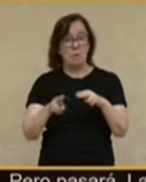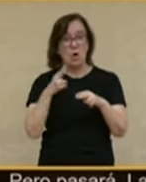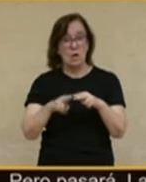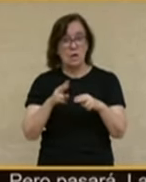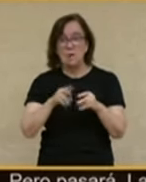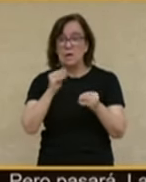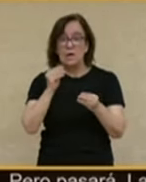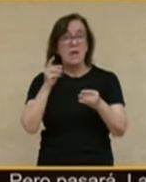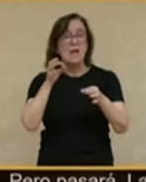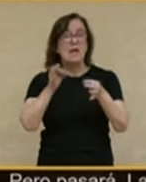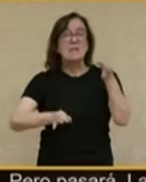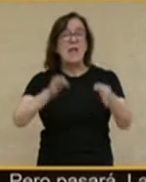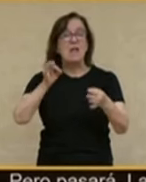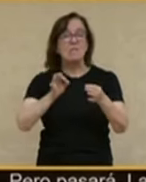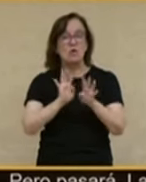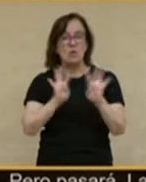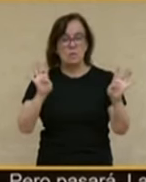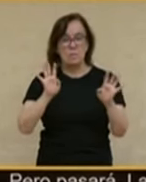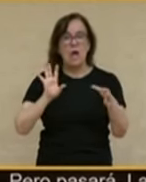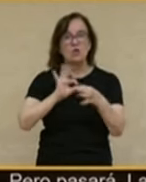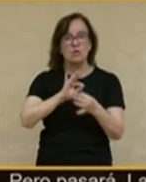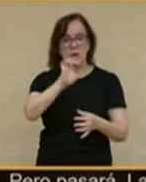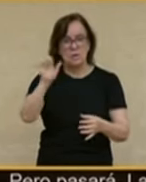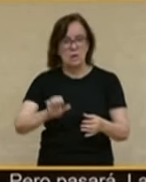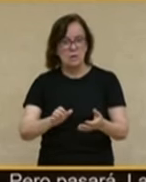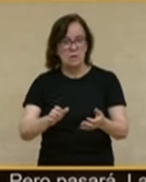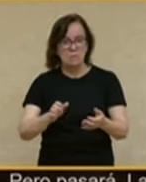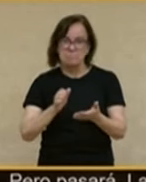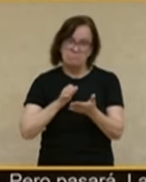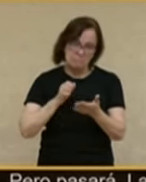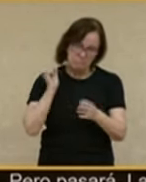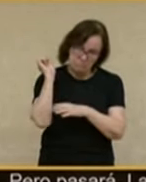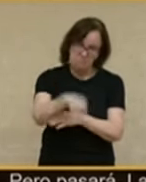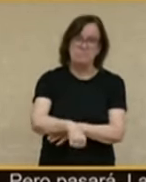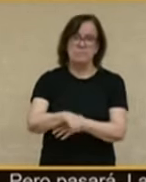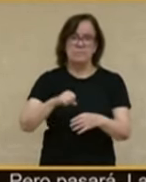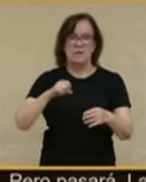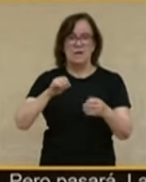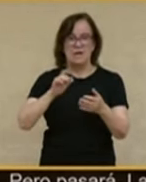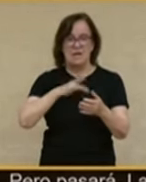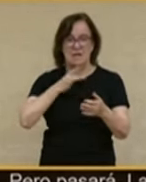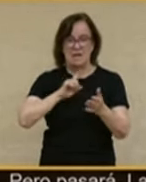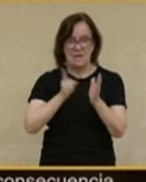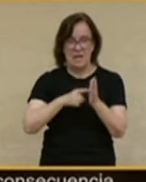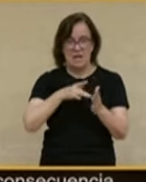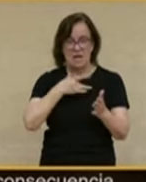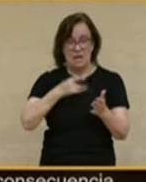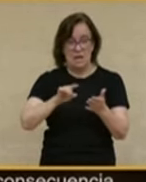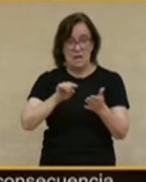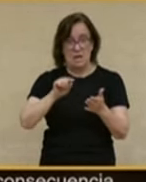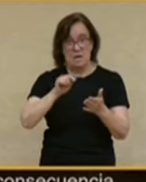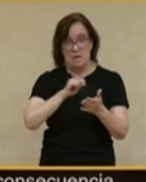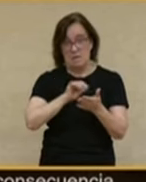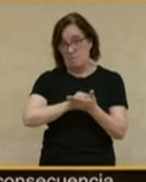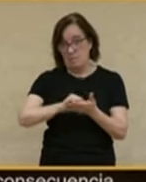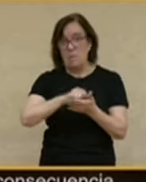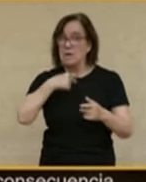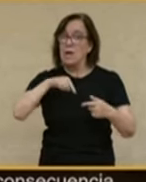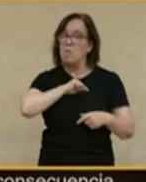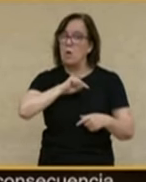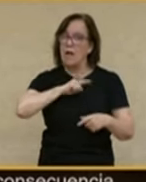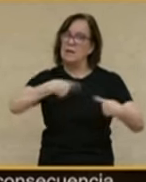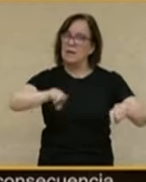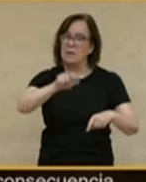será cuestión de los tribunales y de la Unión Europea derrotar la ley de amnistía. Y la derrota moral nos corresponde a la mayoría de los